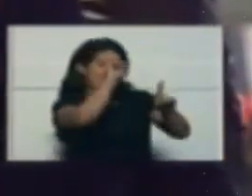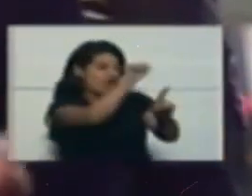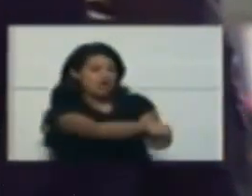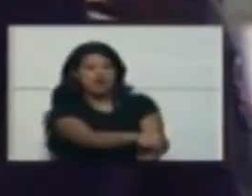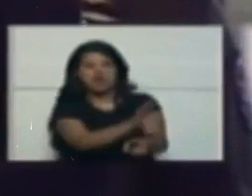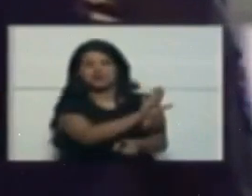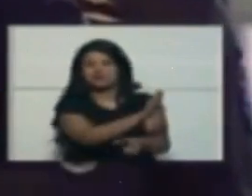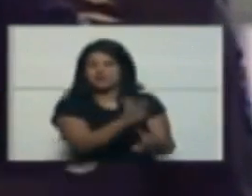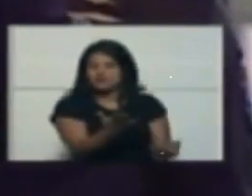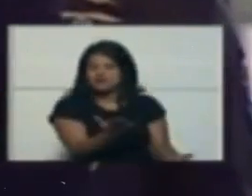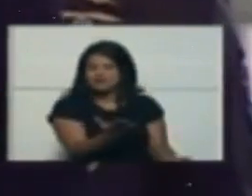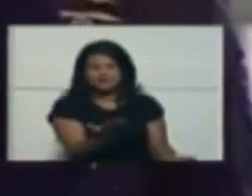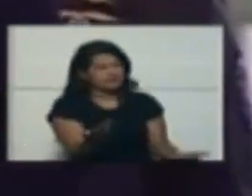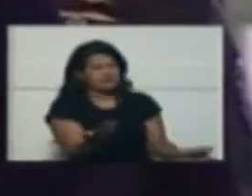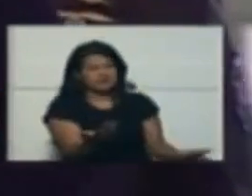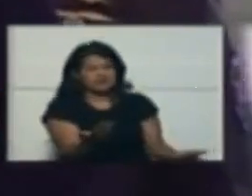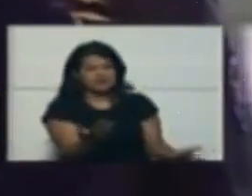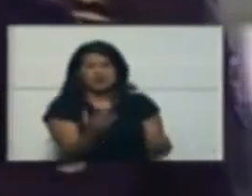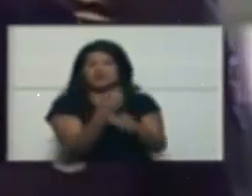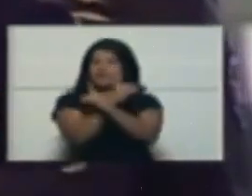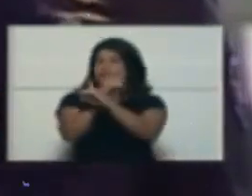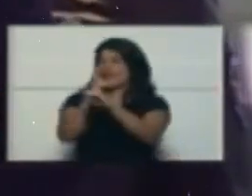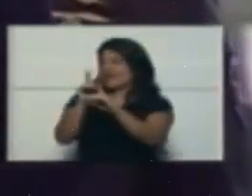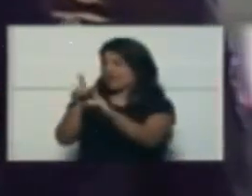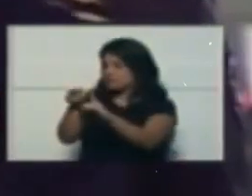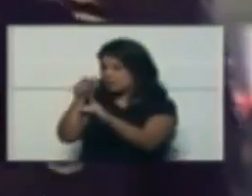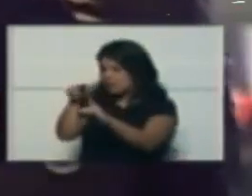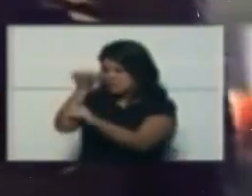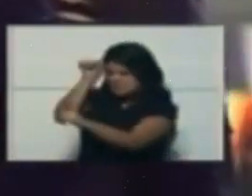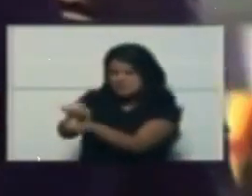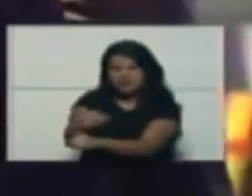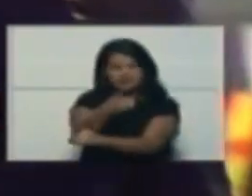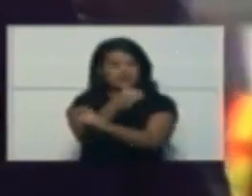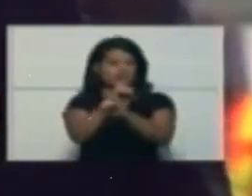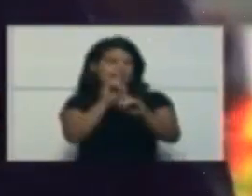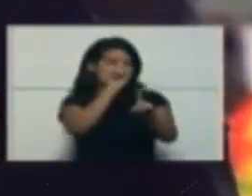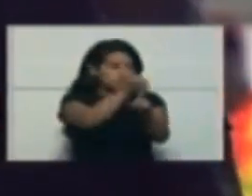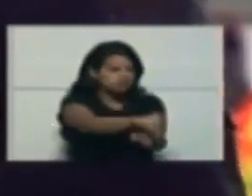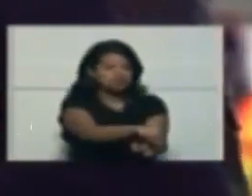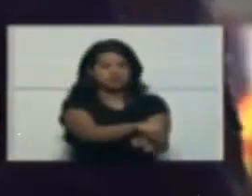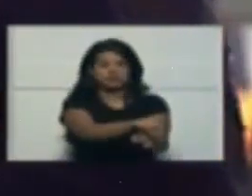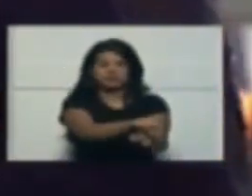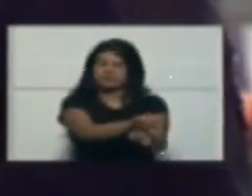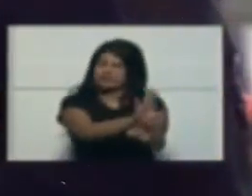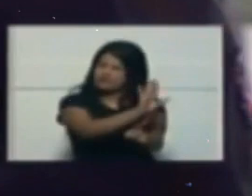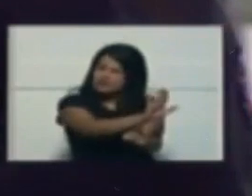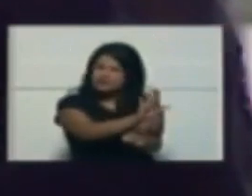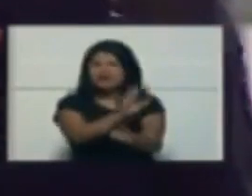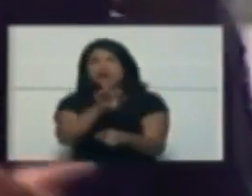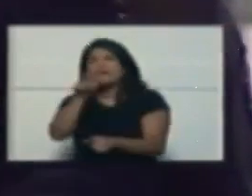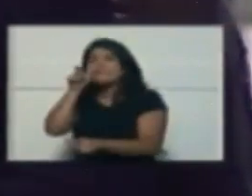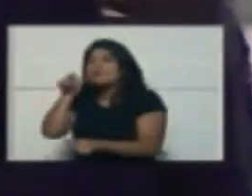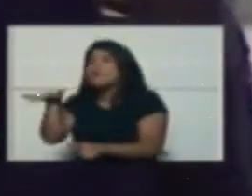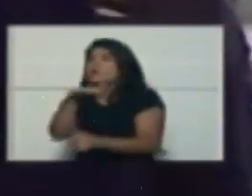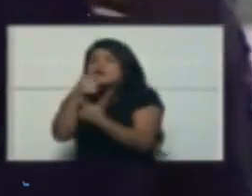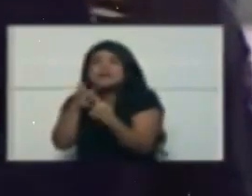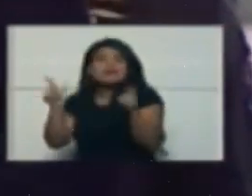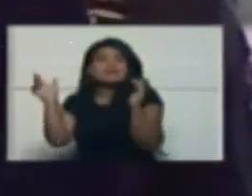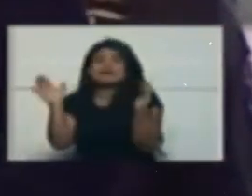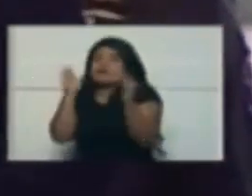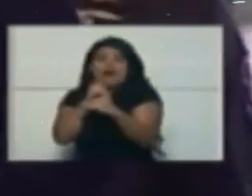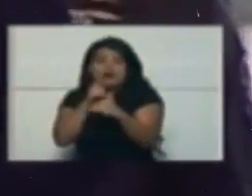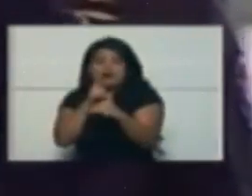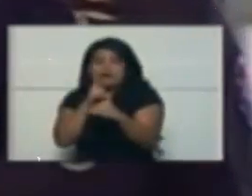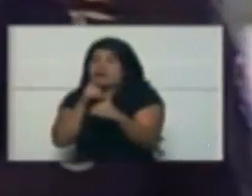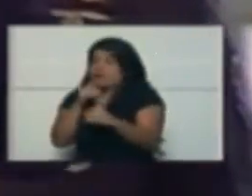cuando sabemos que sin pueblos libres, verdaderamente libres, y sin poder popular no hay verdadera